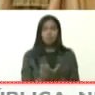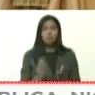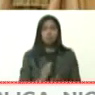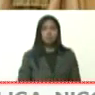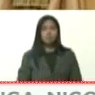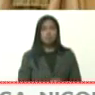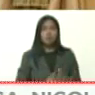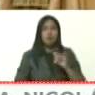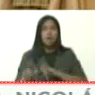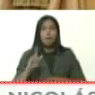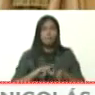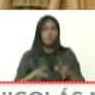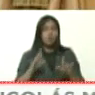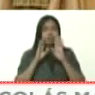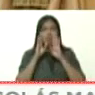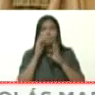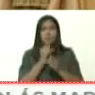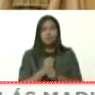y Esperanza del Hospital